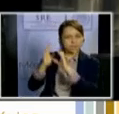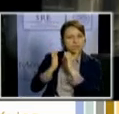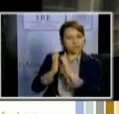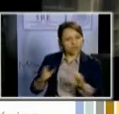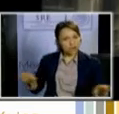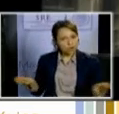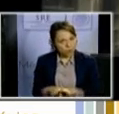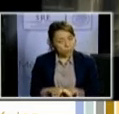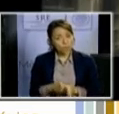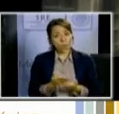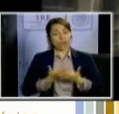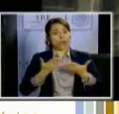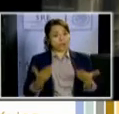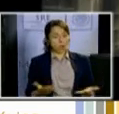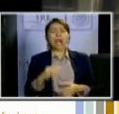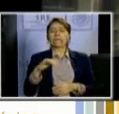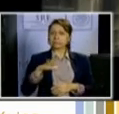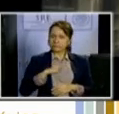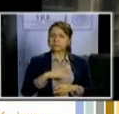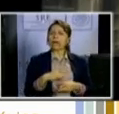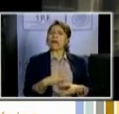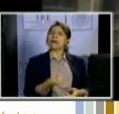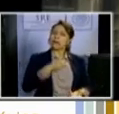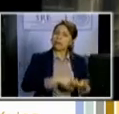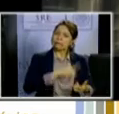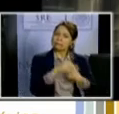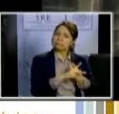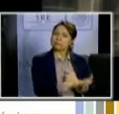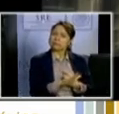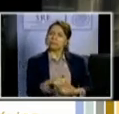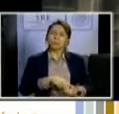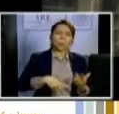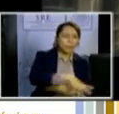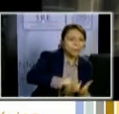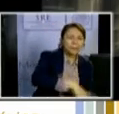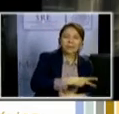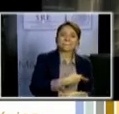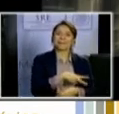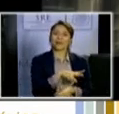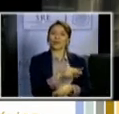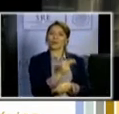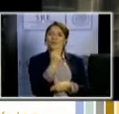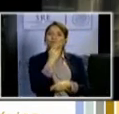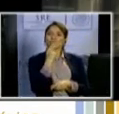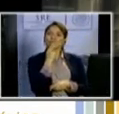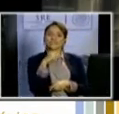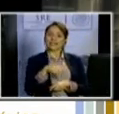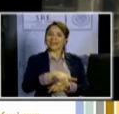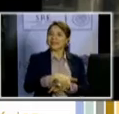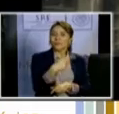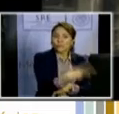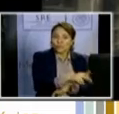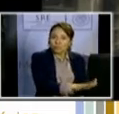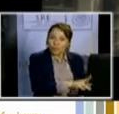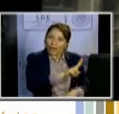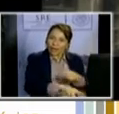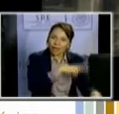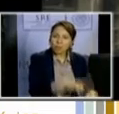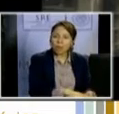de consumo no sostenible, que se expresa en degradación de suelos, contaminación atmosférica, congestión en las ciudades, y